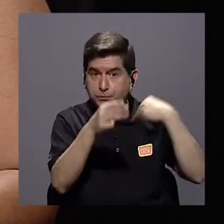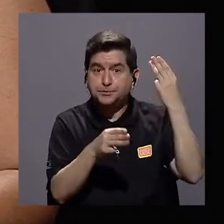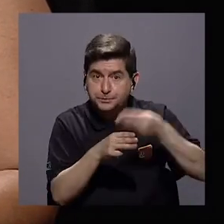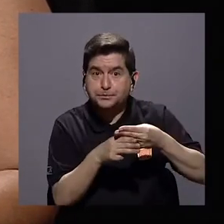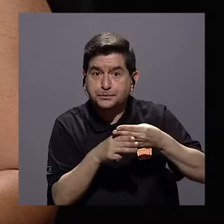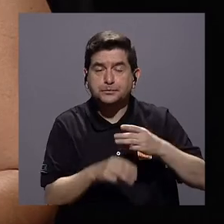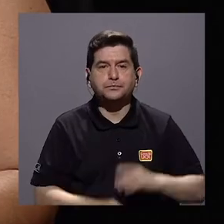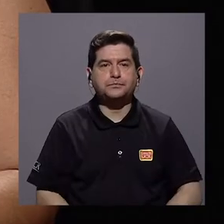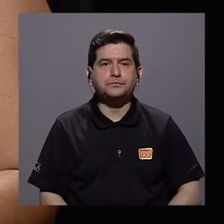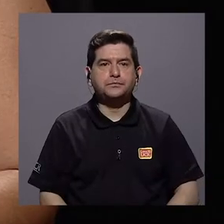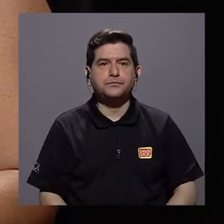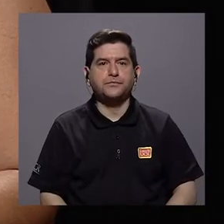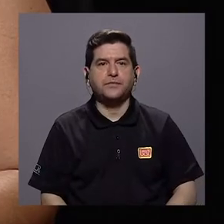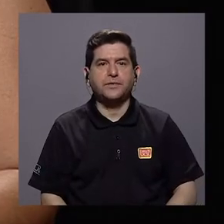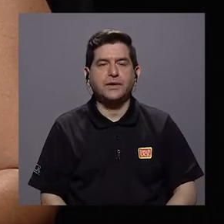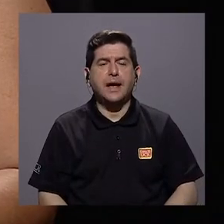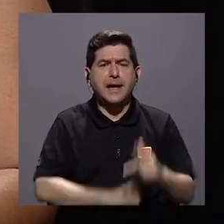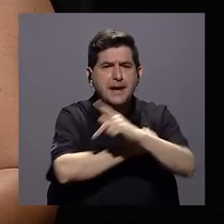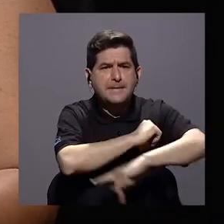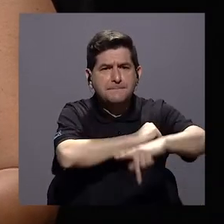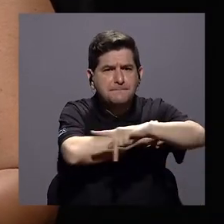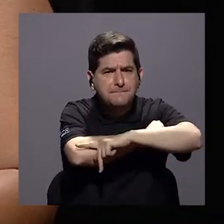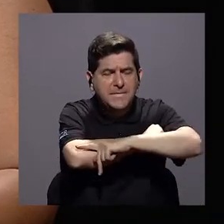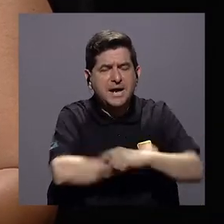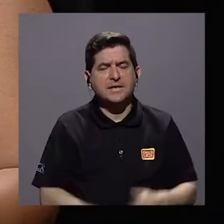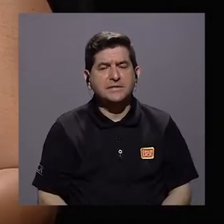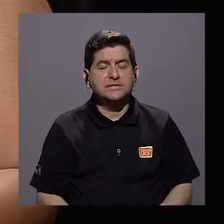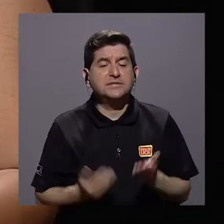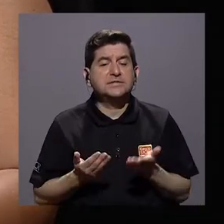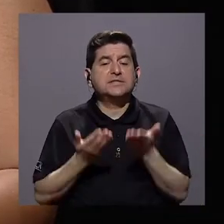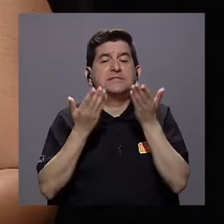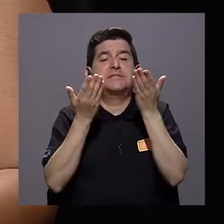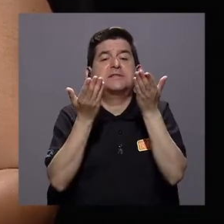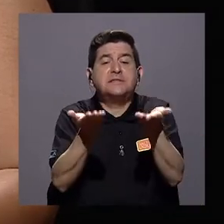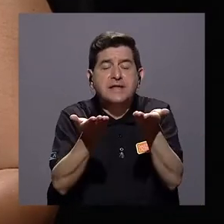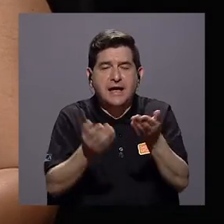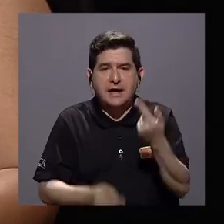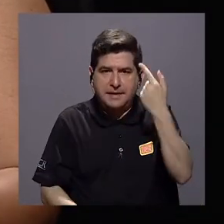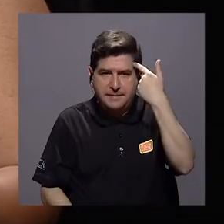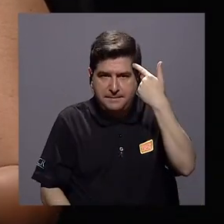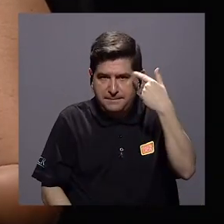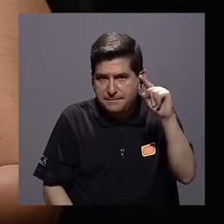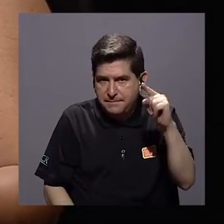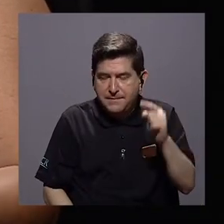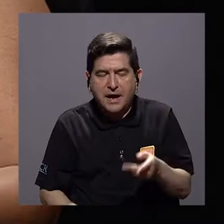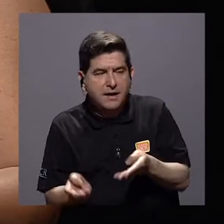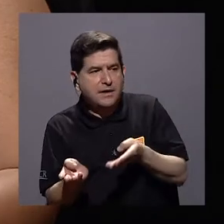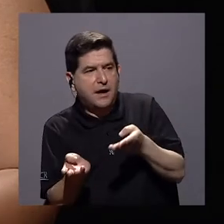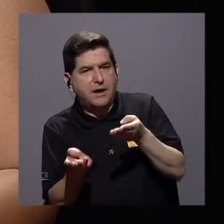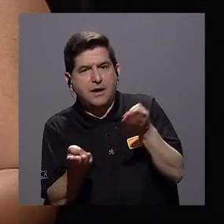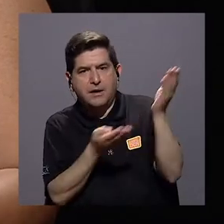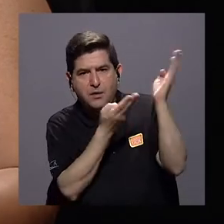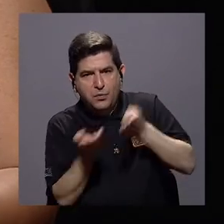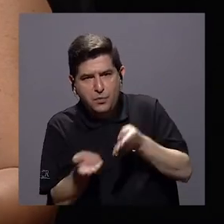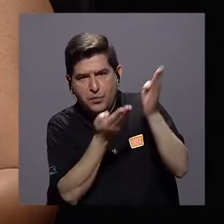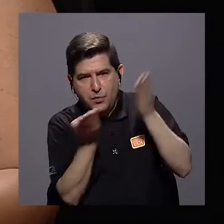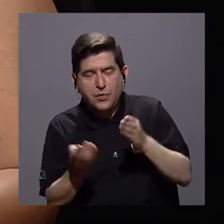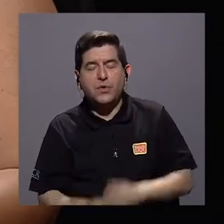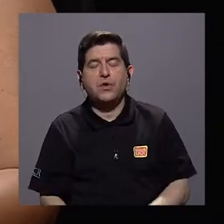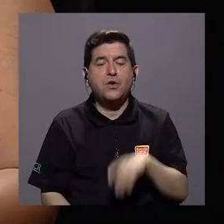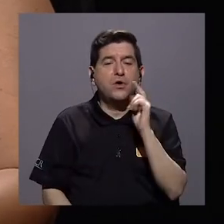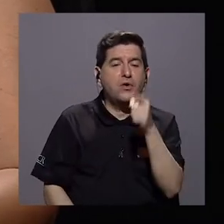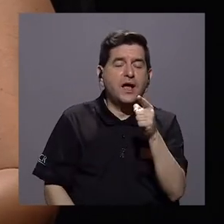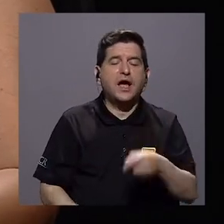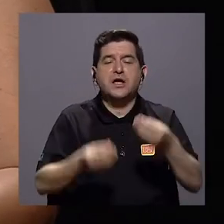mundial. Y lo que los países ponen a disposición para la importación es lo que les